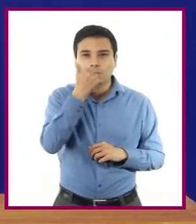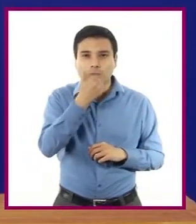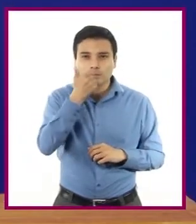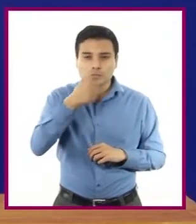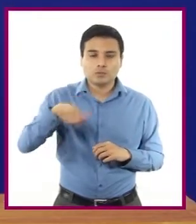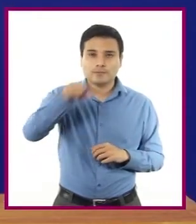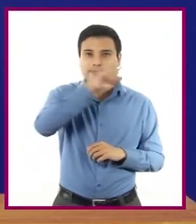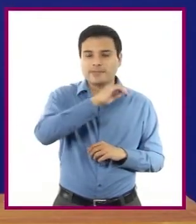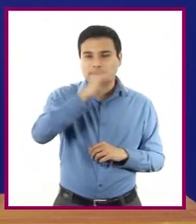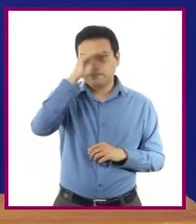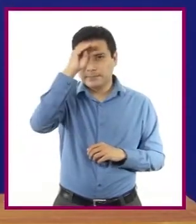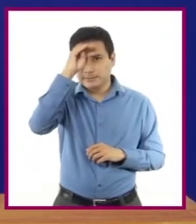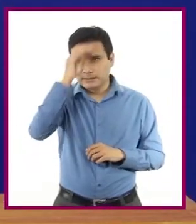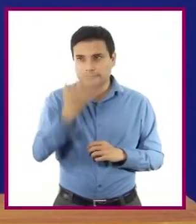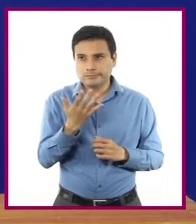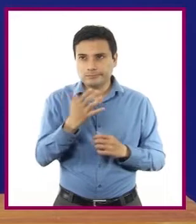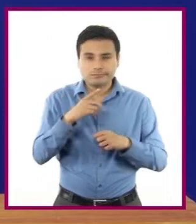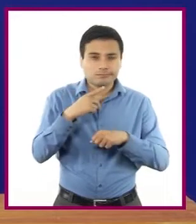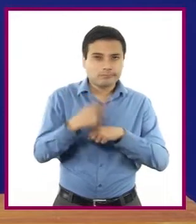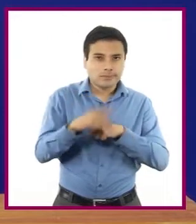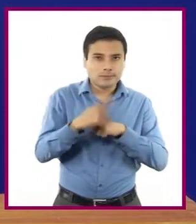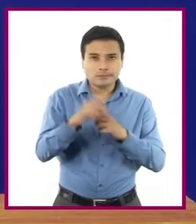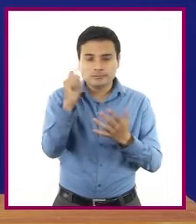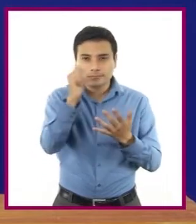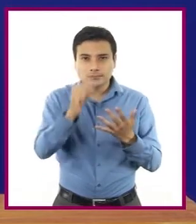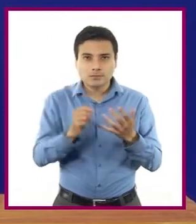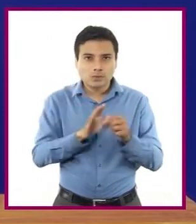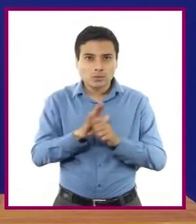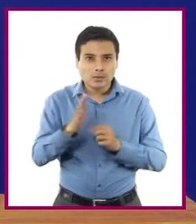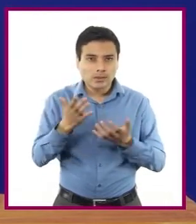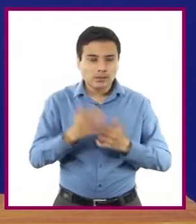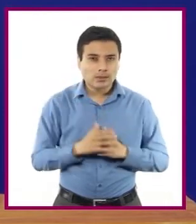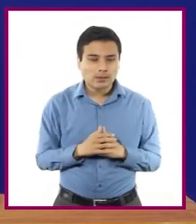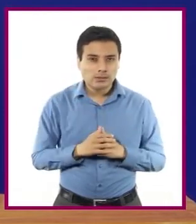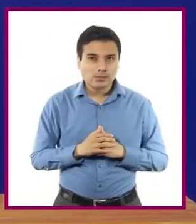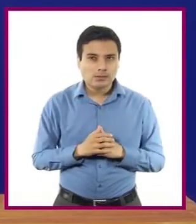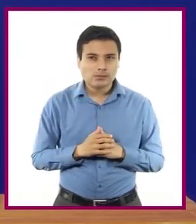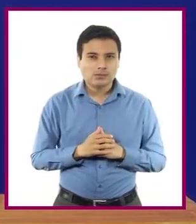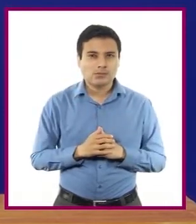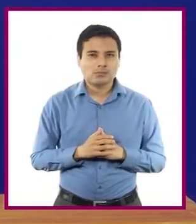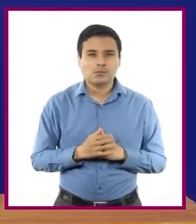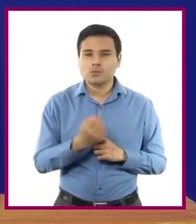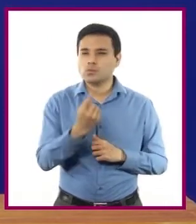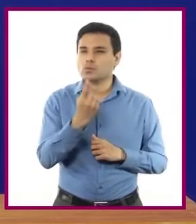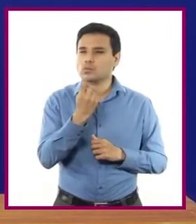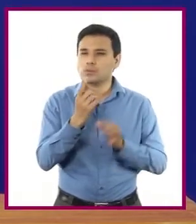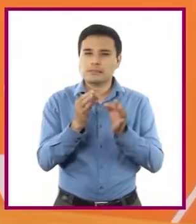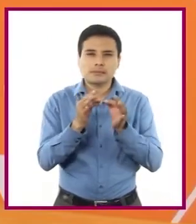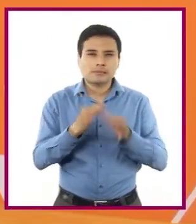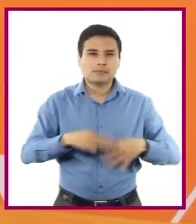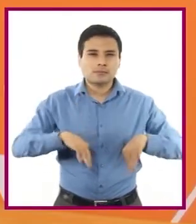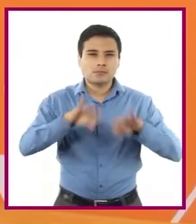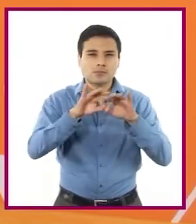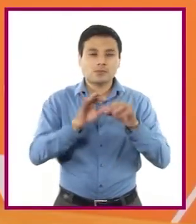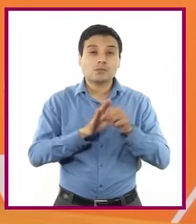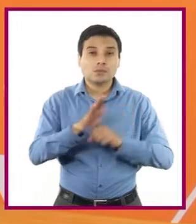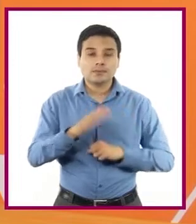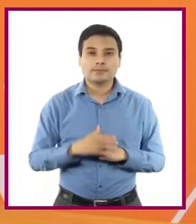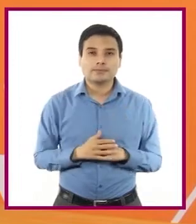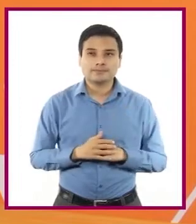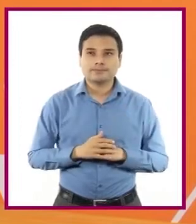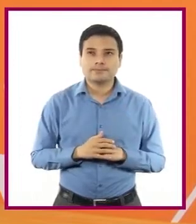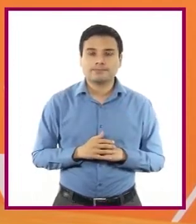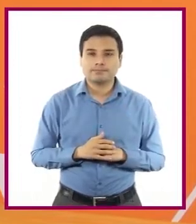piensen cuáles son las principales amenazas, ¿qué aspecto sería el que consideraríamos?